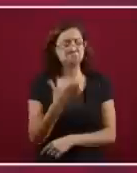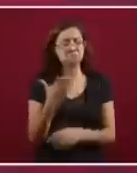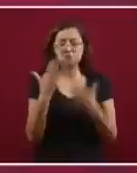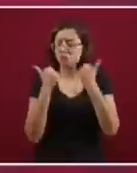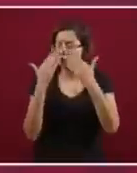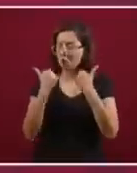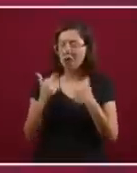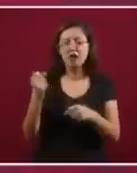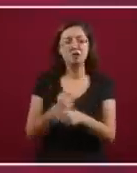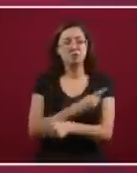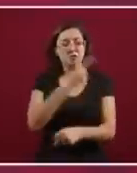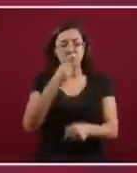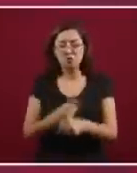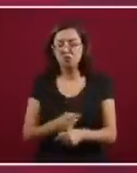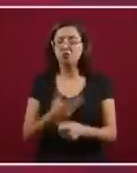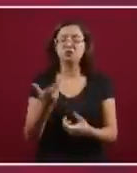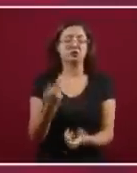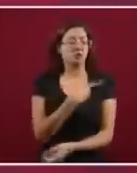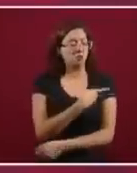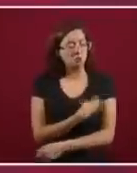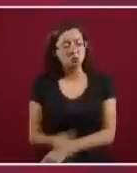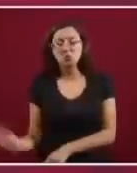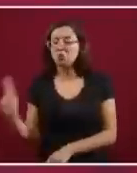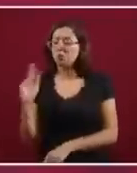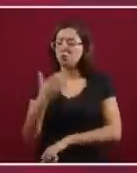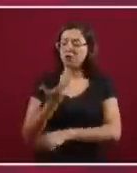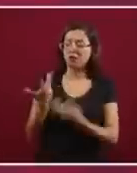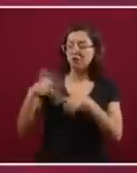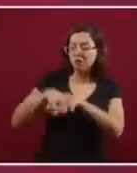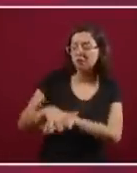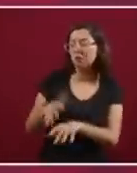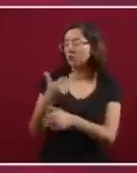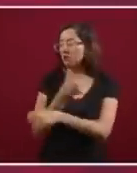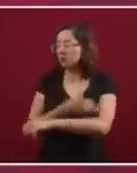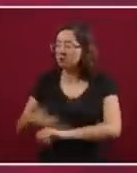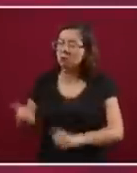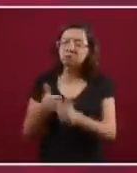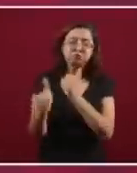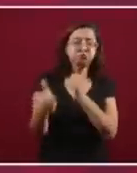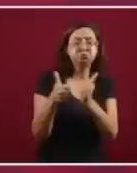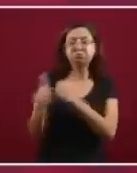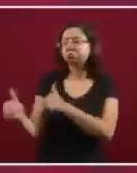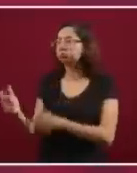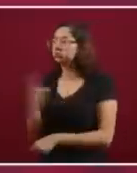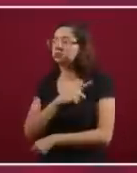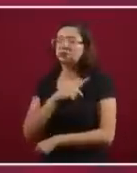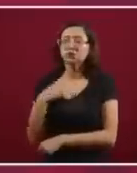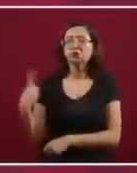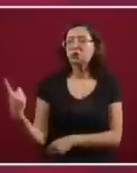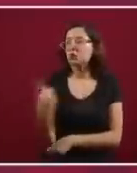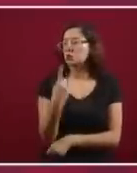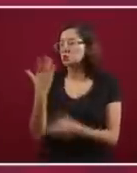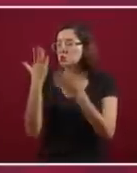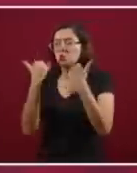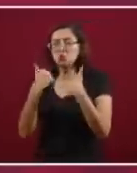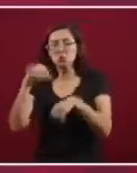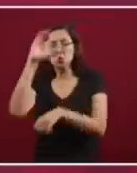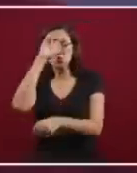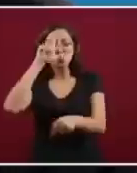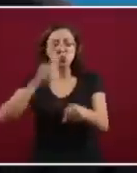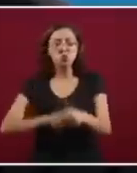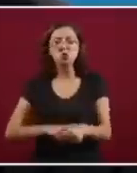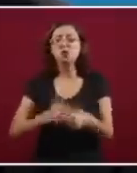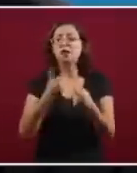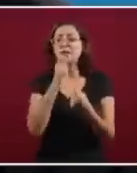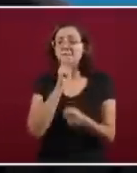oportunidades donde hay desintegración social y familiar donde no hay espacios culturales donde el espacio